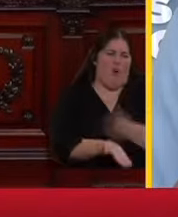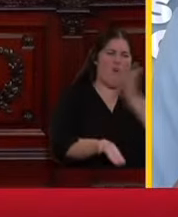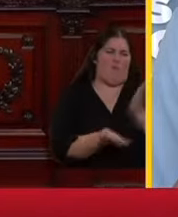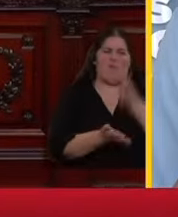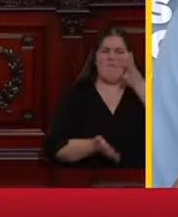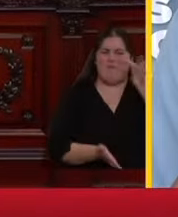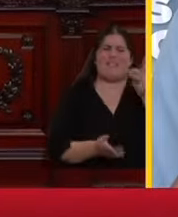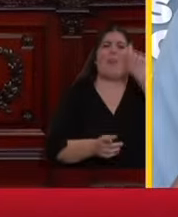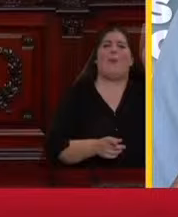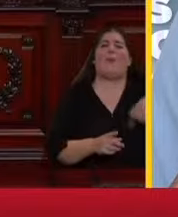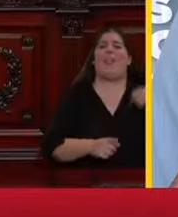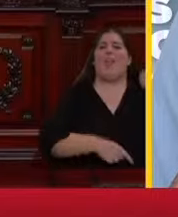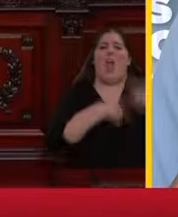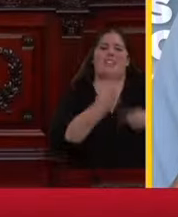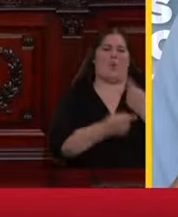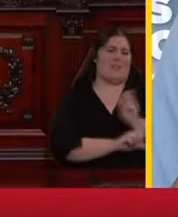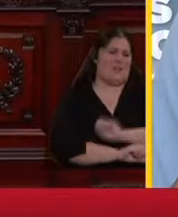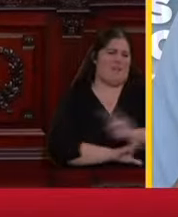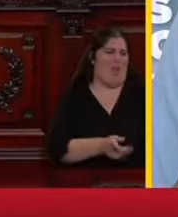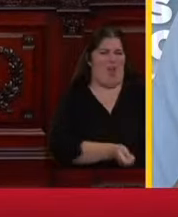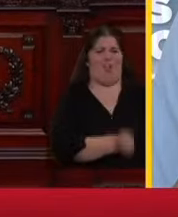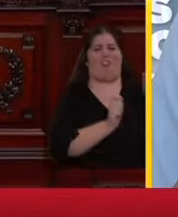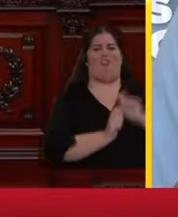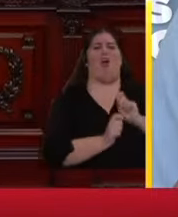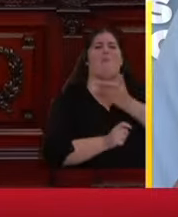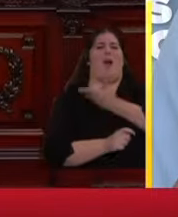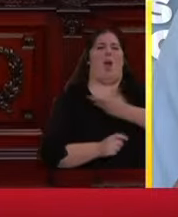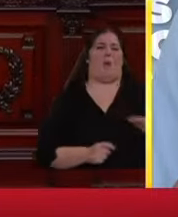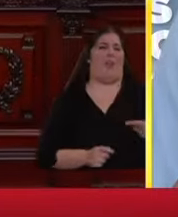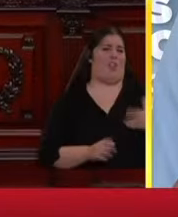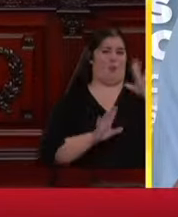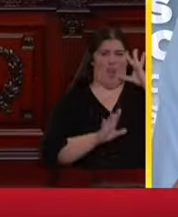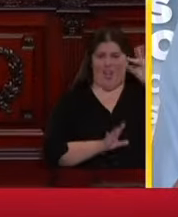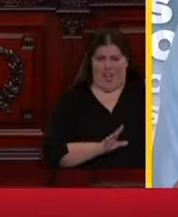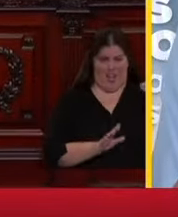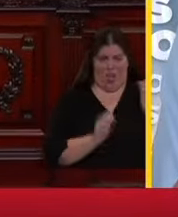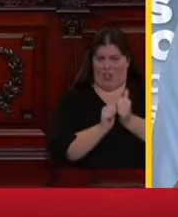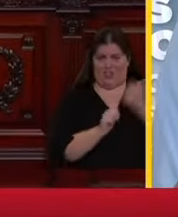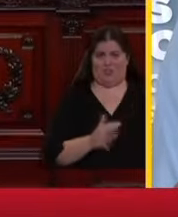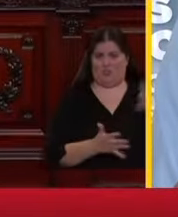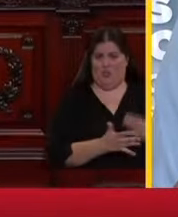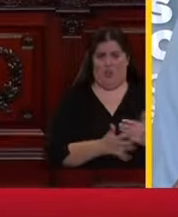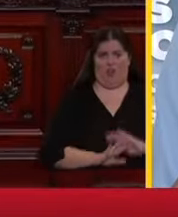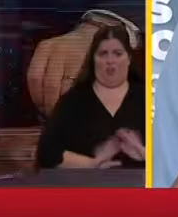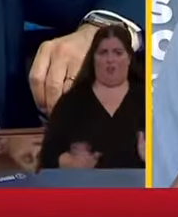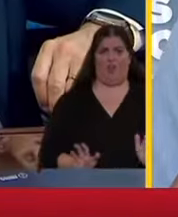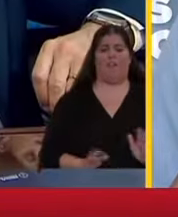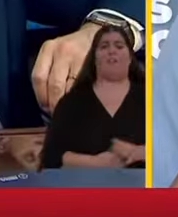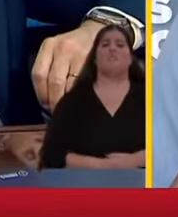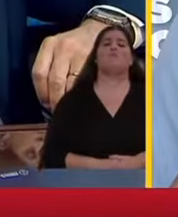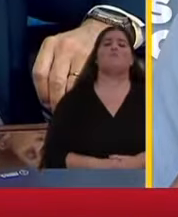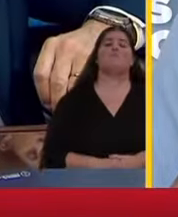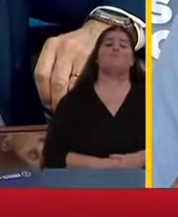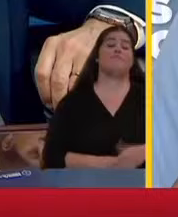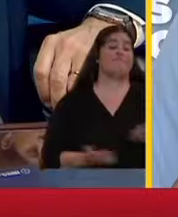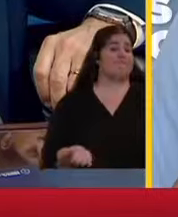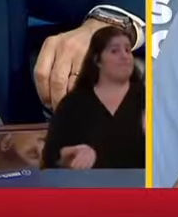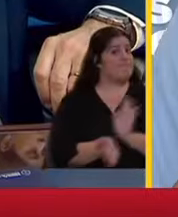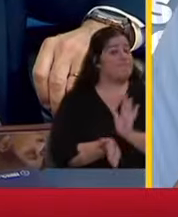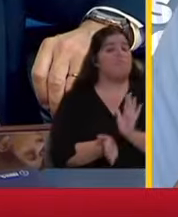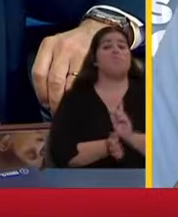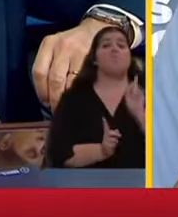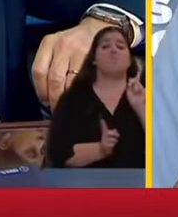Bueno, en principio sí, claro. Creemos un par de cosas más, ¿no? Que tenemos que resolver lo